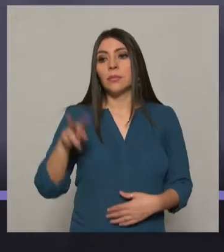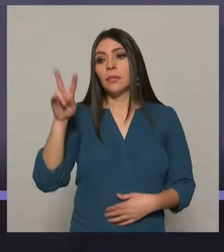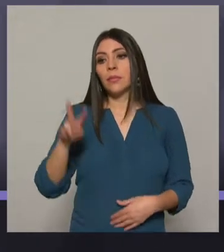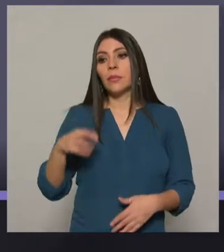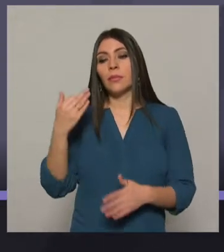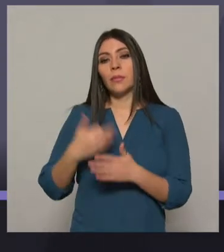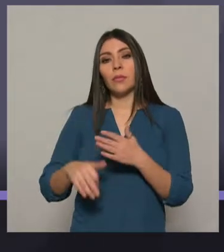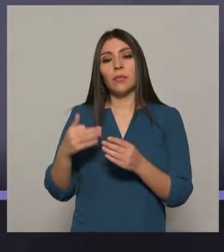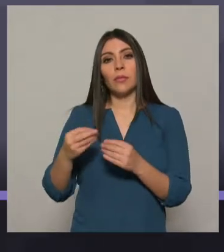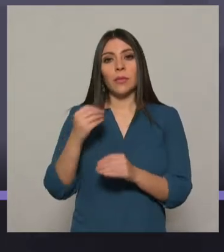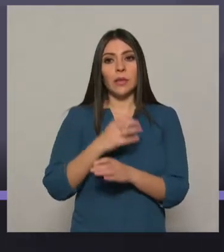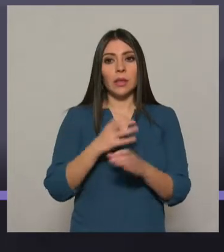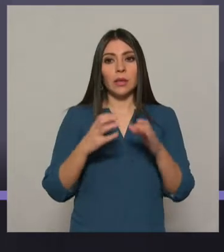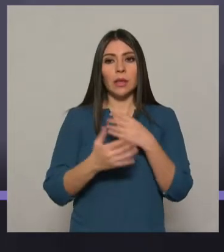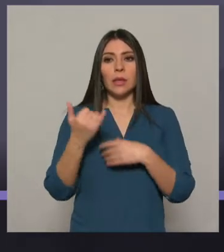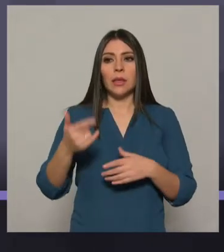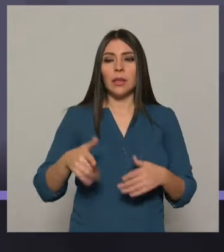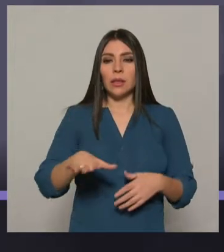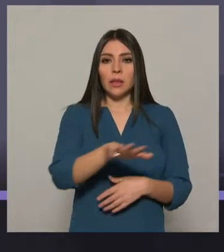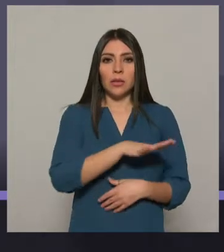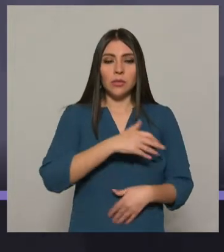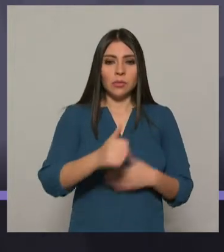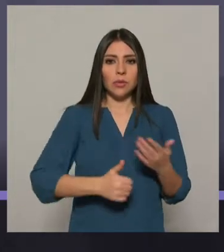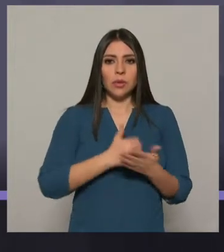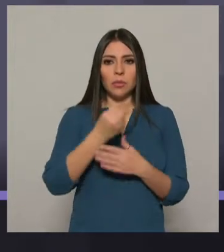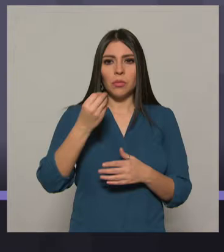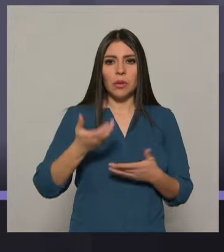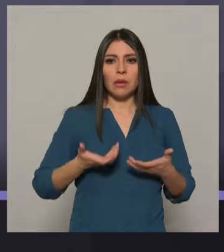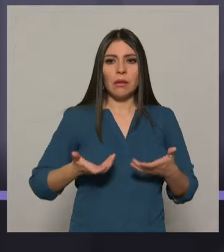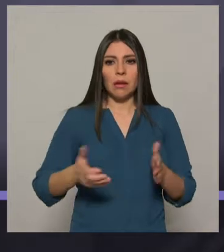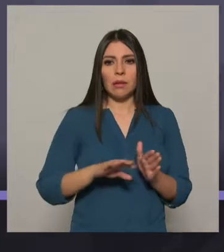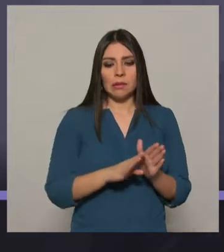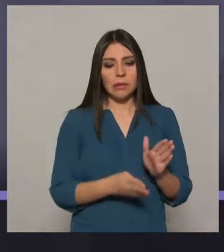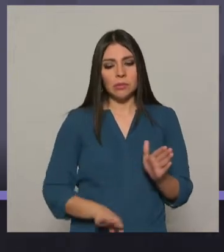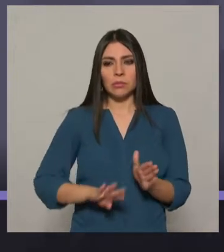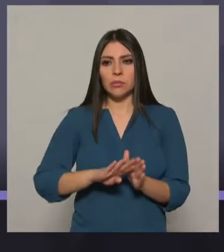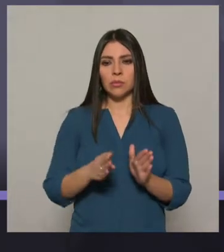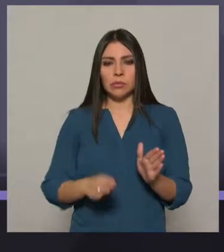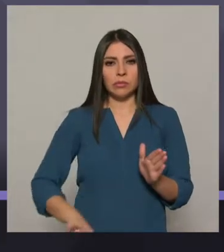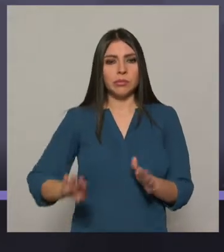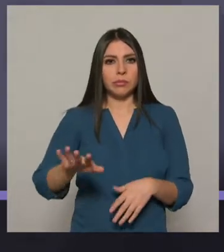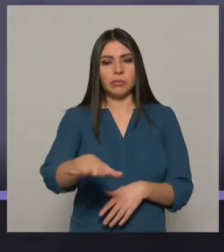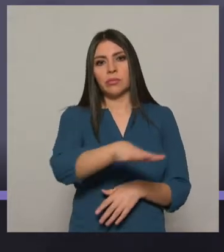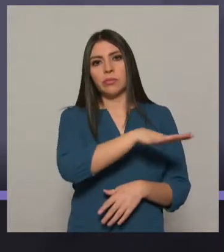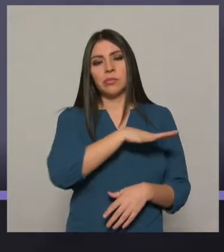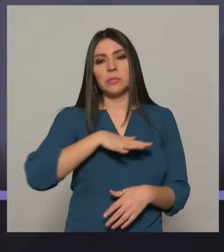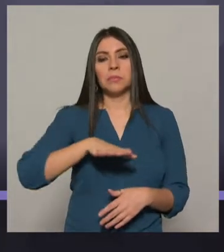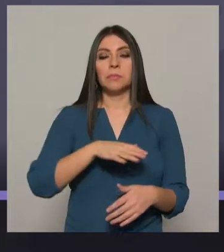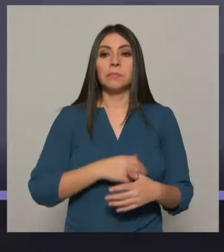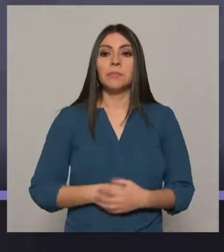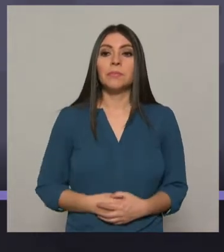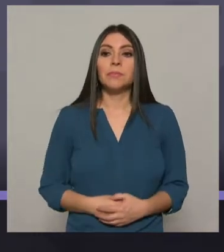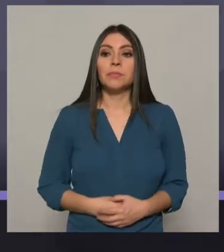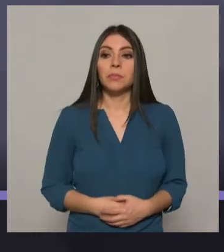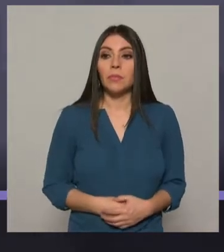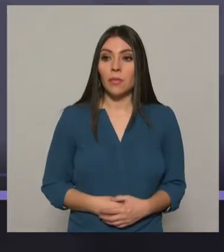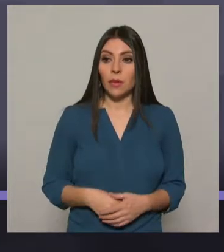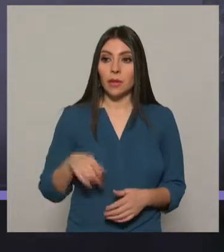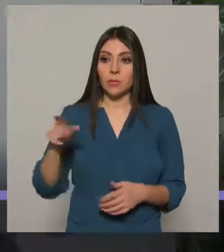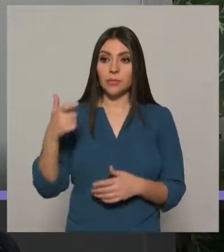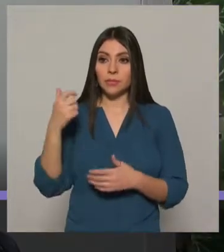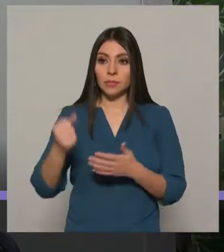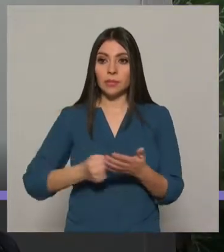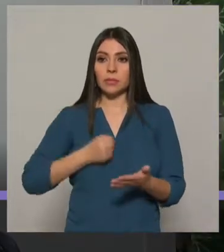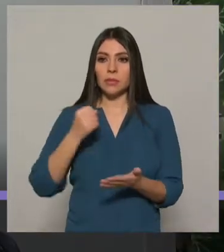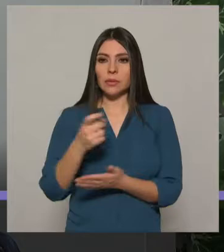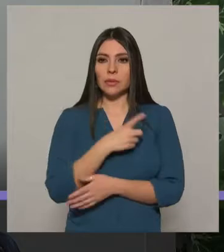ciudad? Mira, Mariana, a mí me parece que un presupuesto es una condición que debe de realizarse bajo una